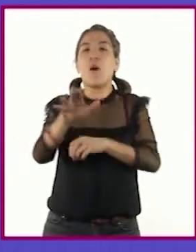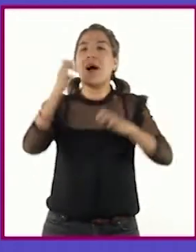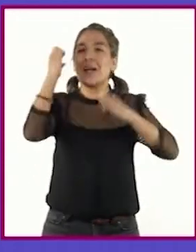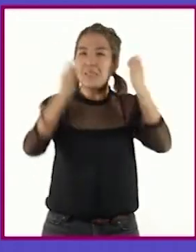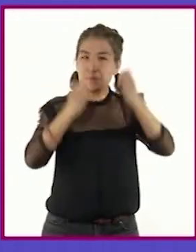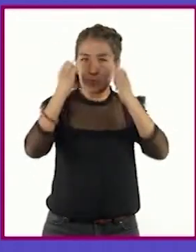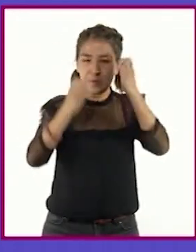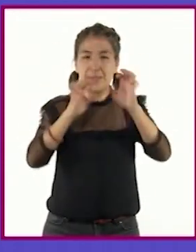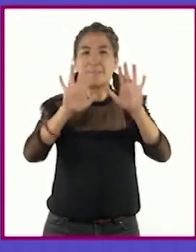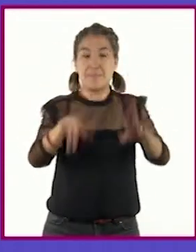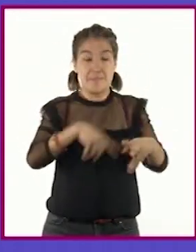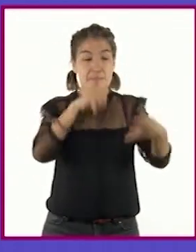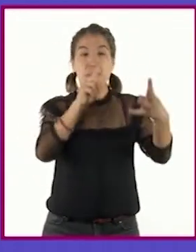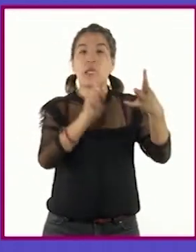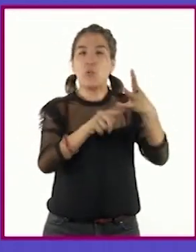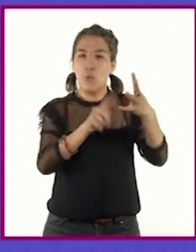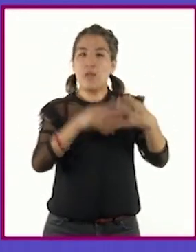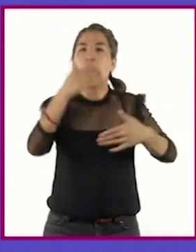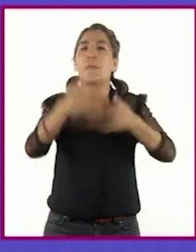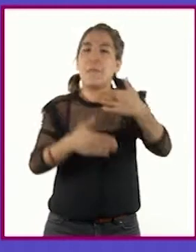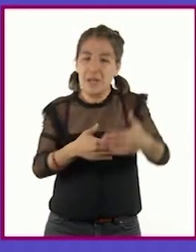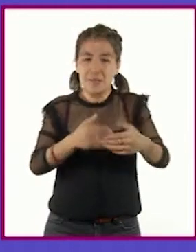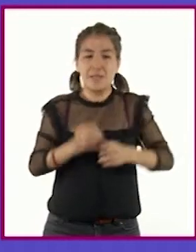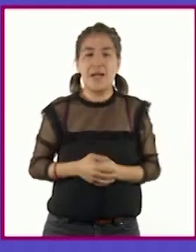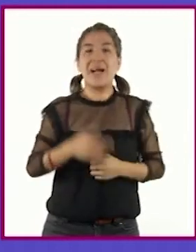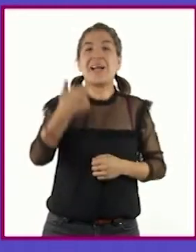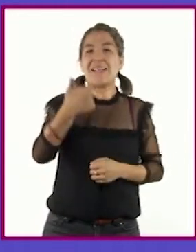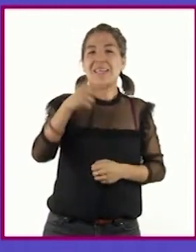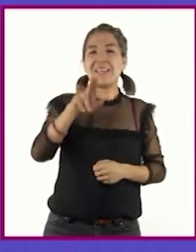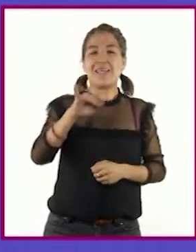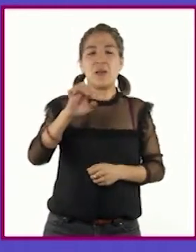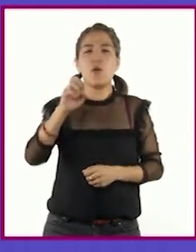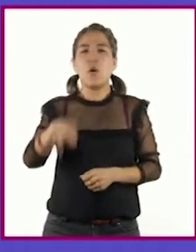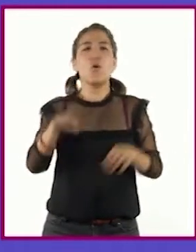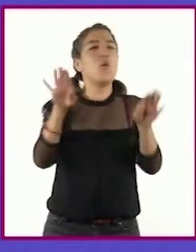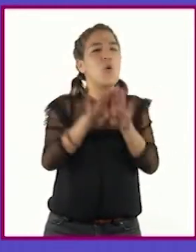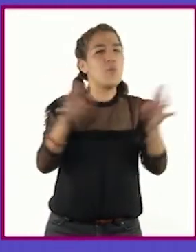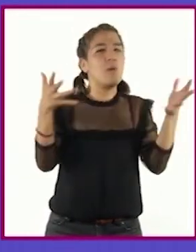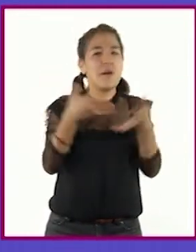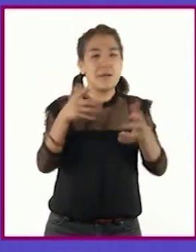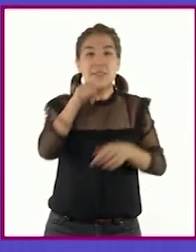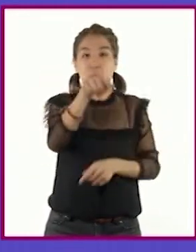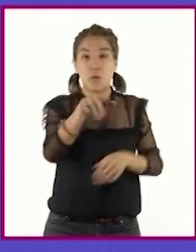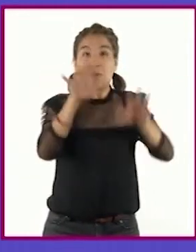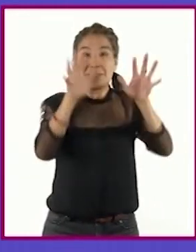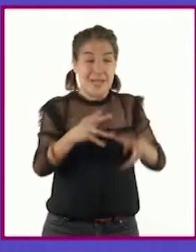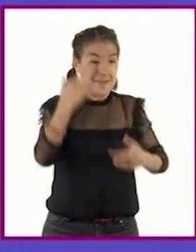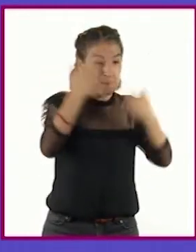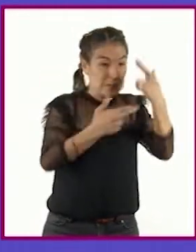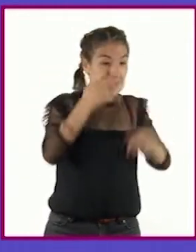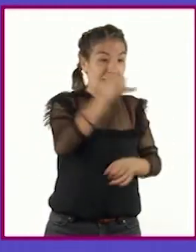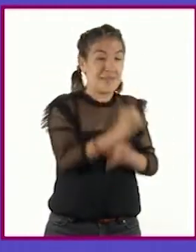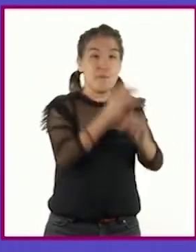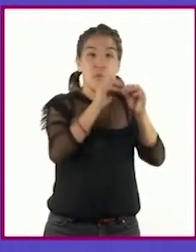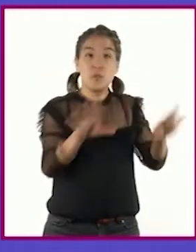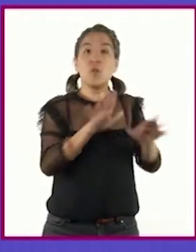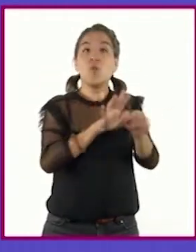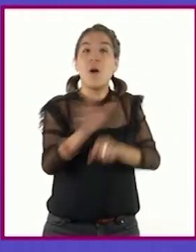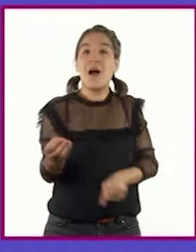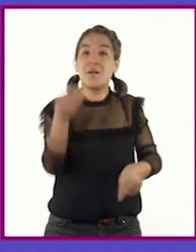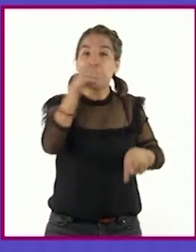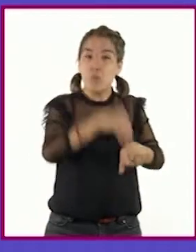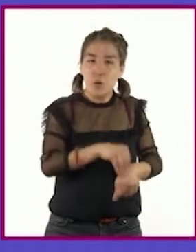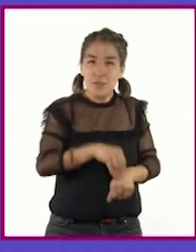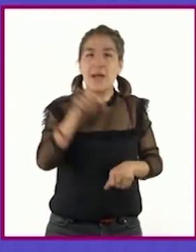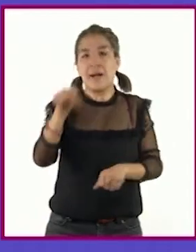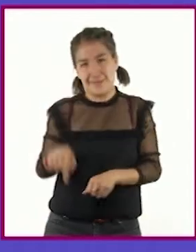cuarto paso es elaborar un guión. Este lo harán una vez que evaluemos la información de Miguel. Y